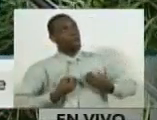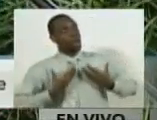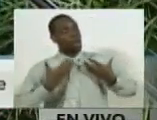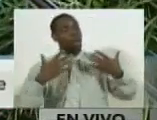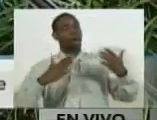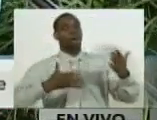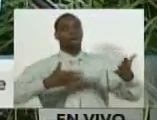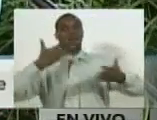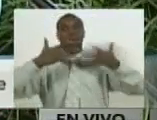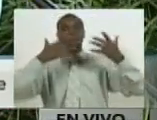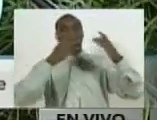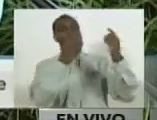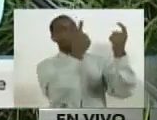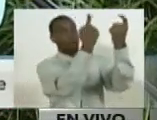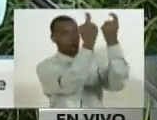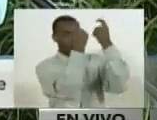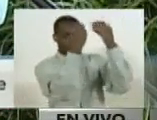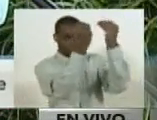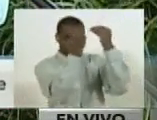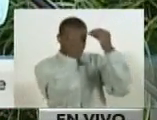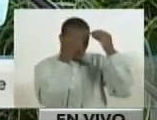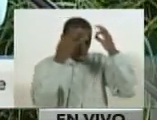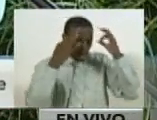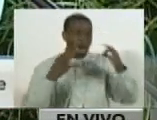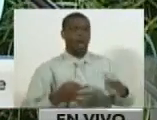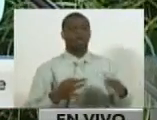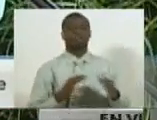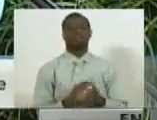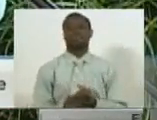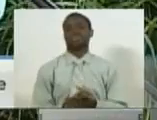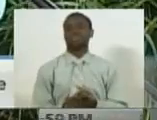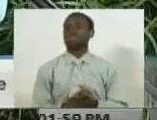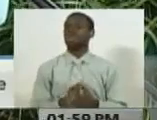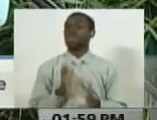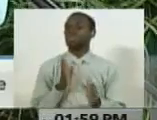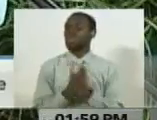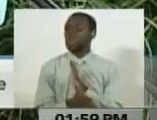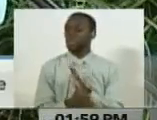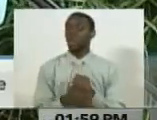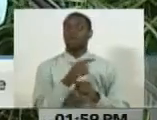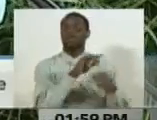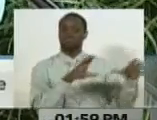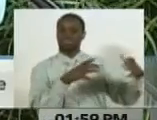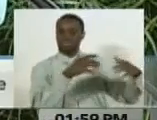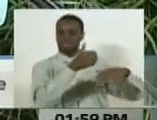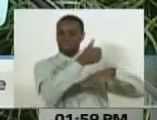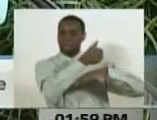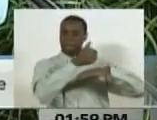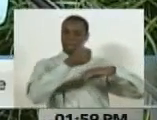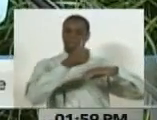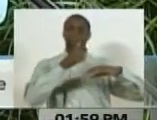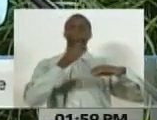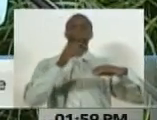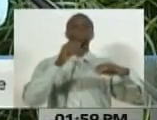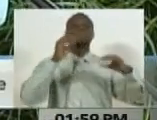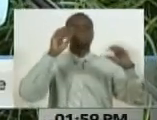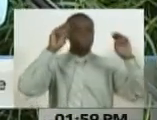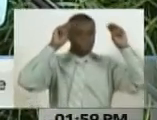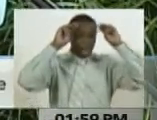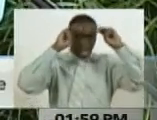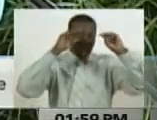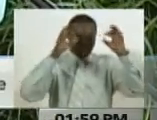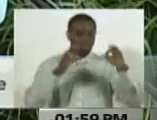para educar verdaderamente. Porque si algo tiene el magisterio venezolano es ese profundo